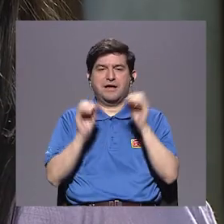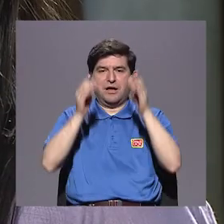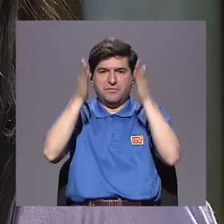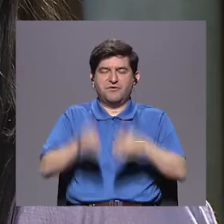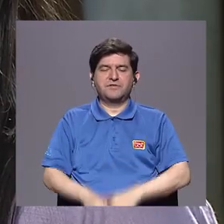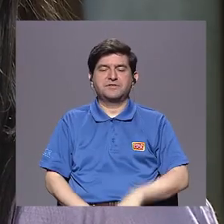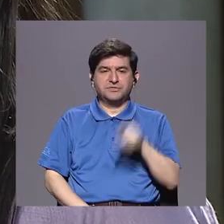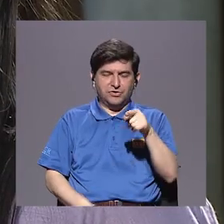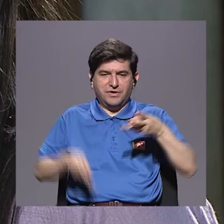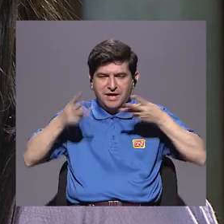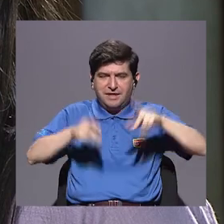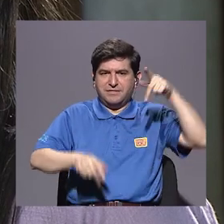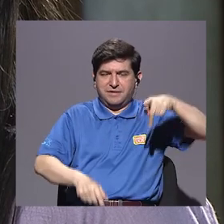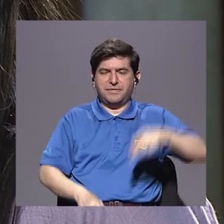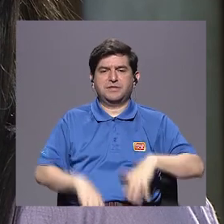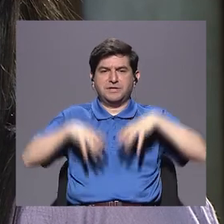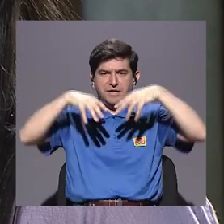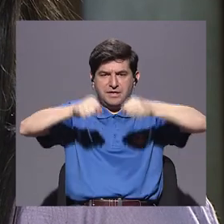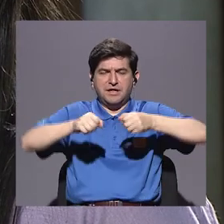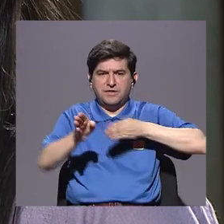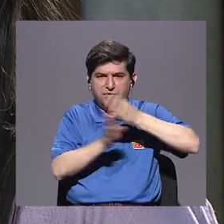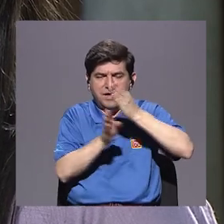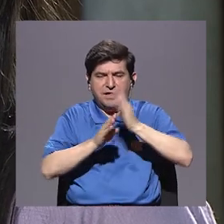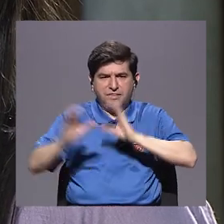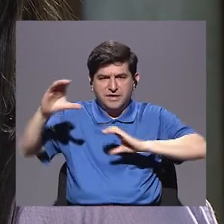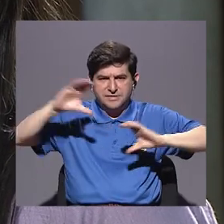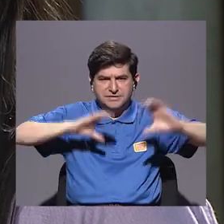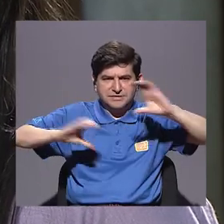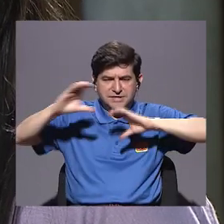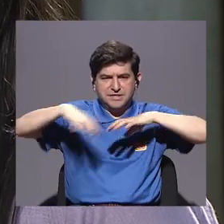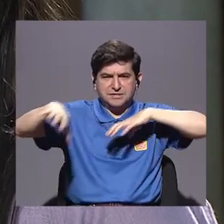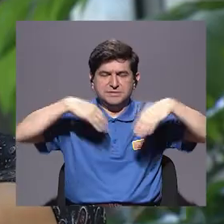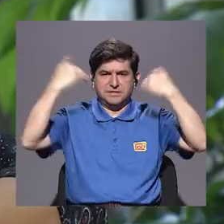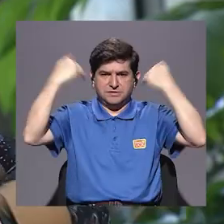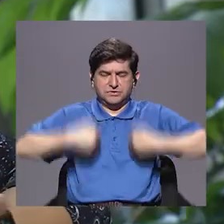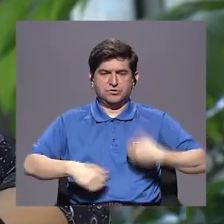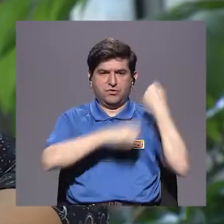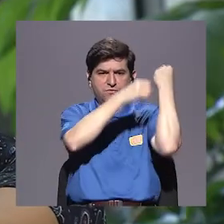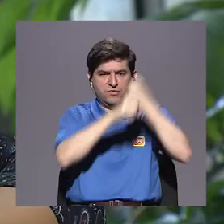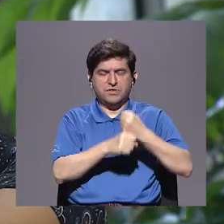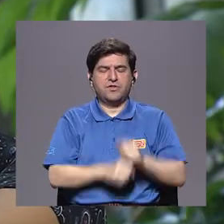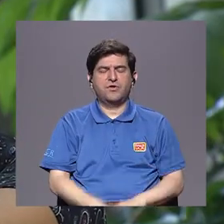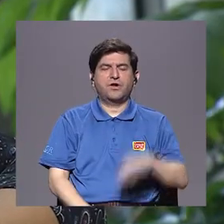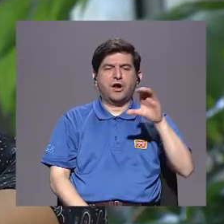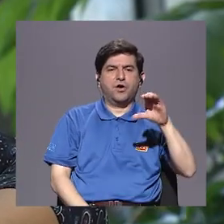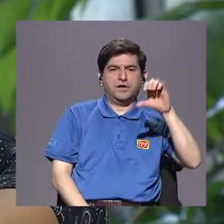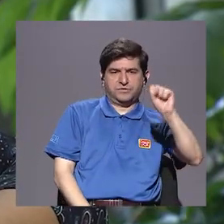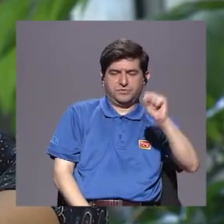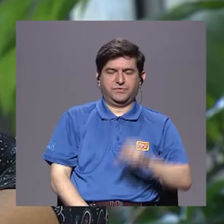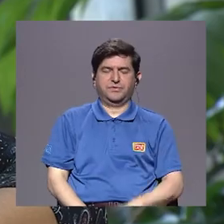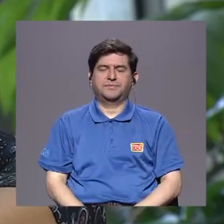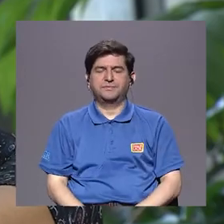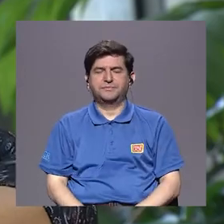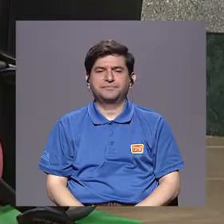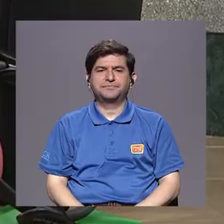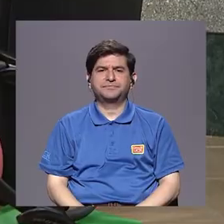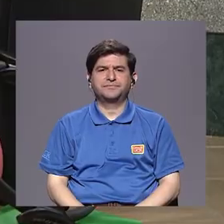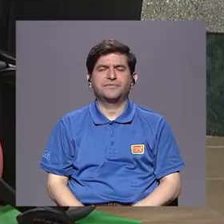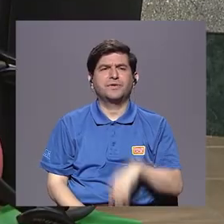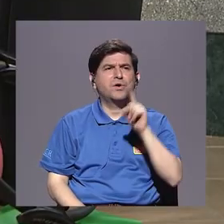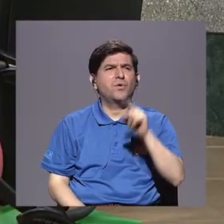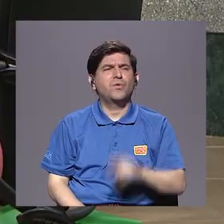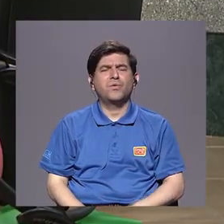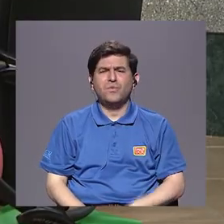Ella es profesora de Pilates, graduada de la carrera de Ciencias del Movimiento Humano y fundadora de Core Studio. Natalia, ¿cómo